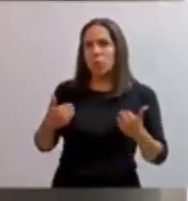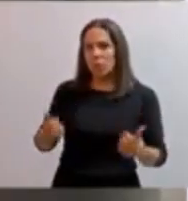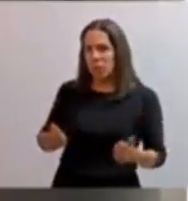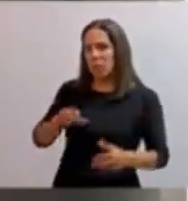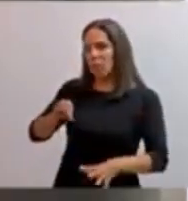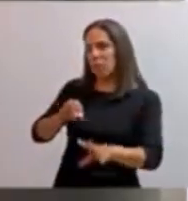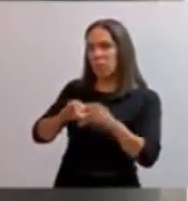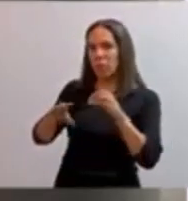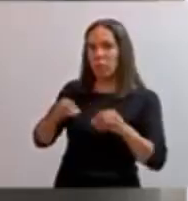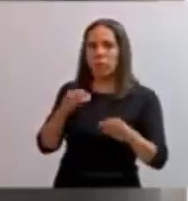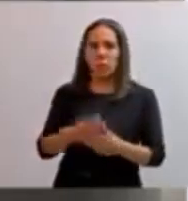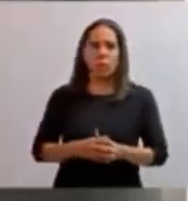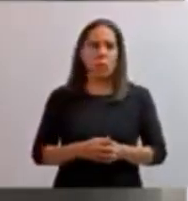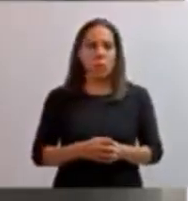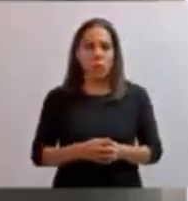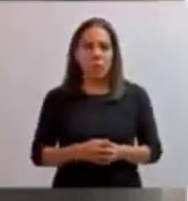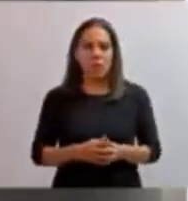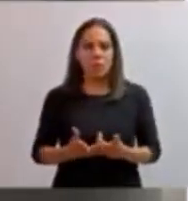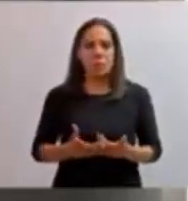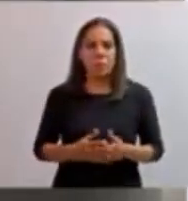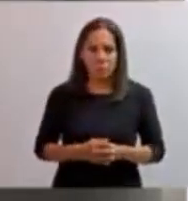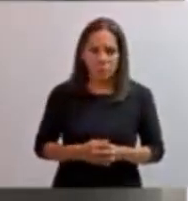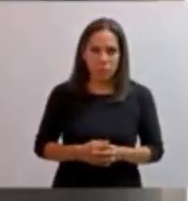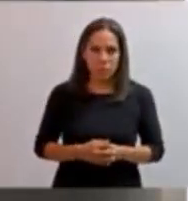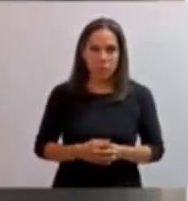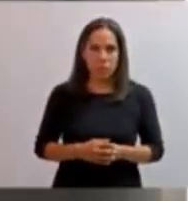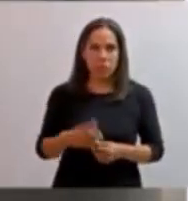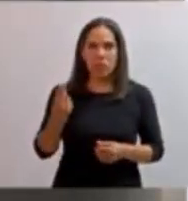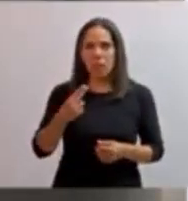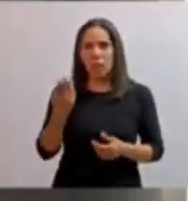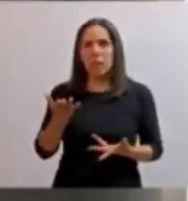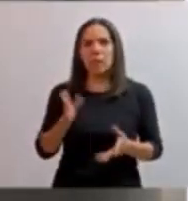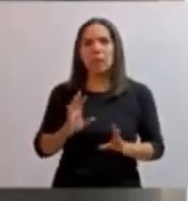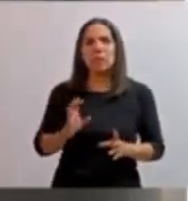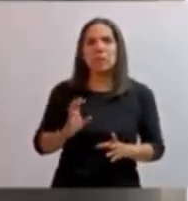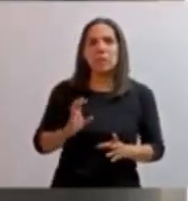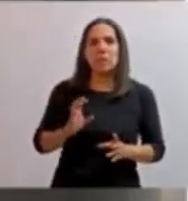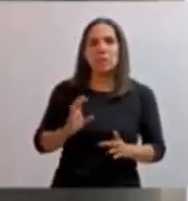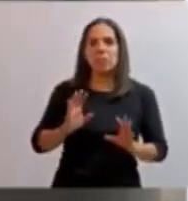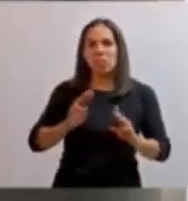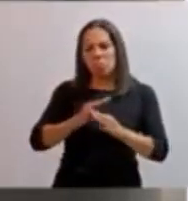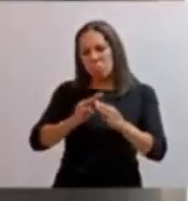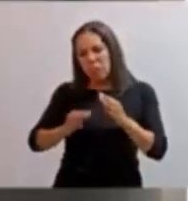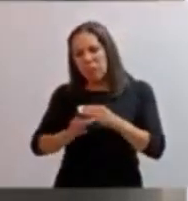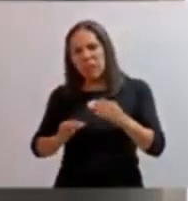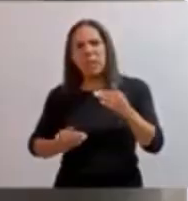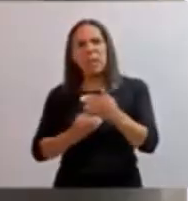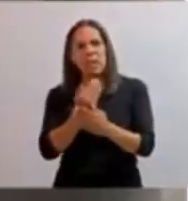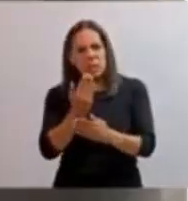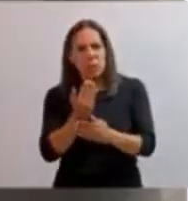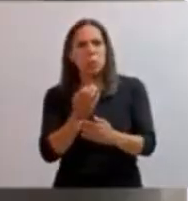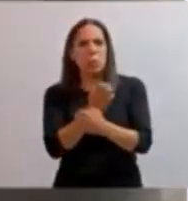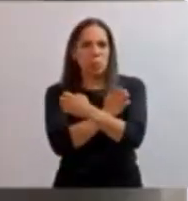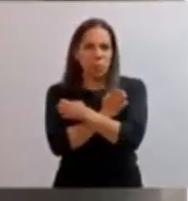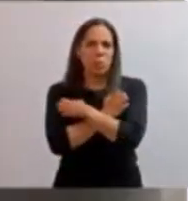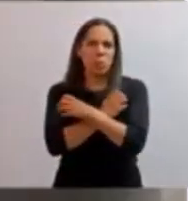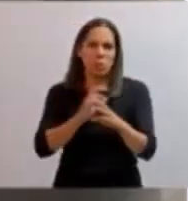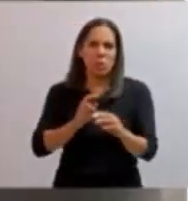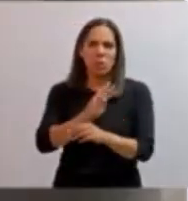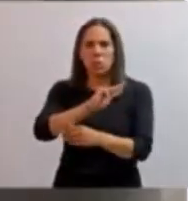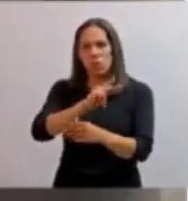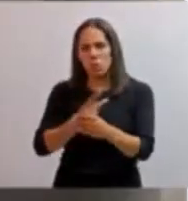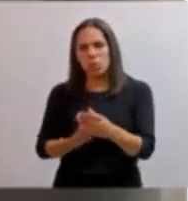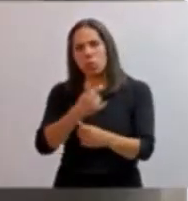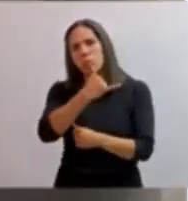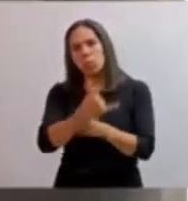permite entender qué es lo que está solicitando un nuevo modelo educativo en relación al espacio que representa el